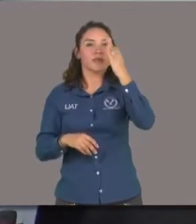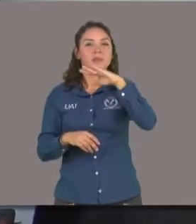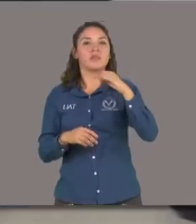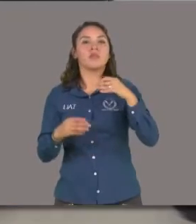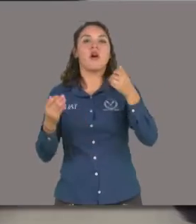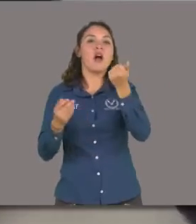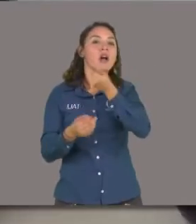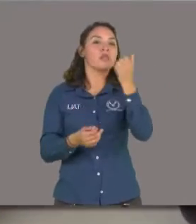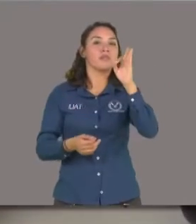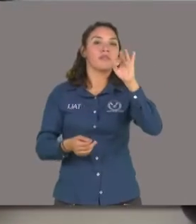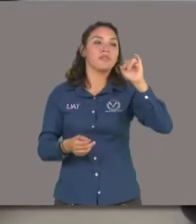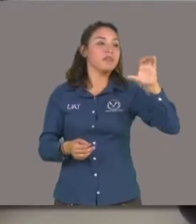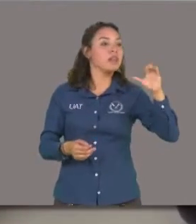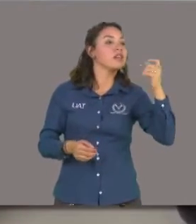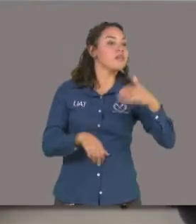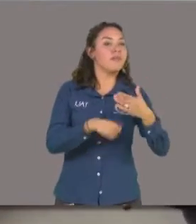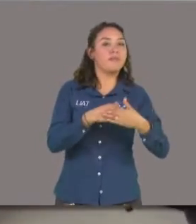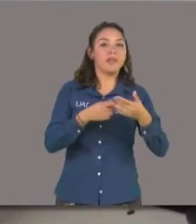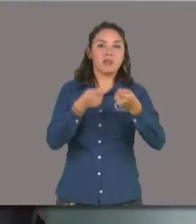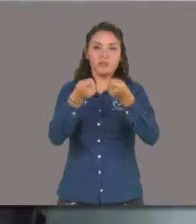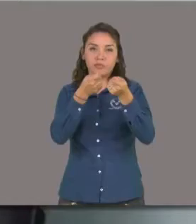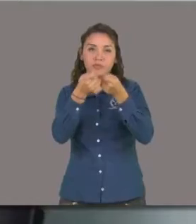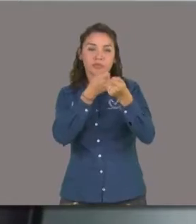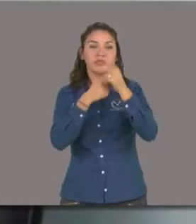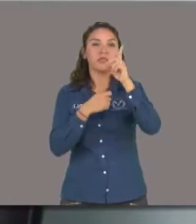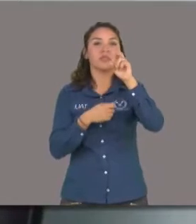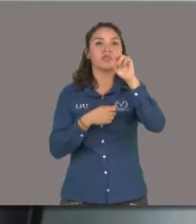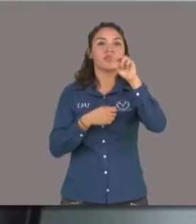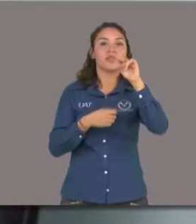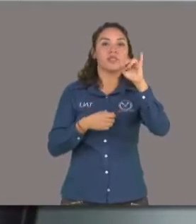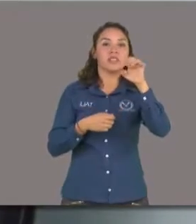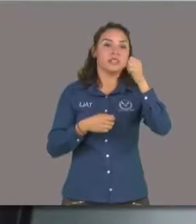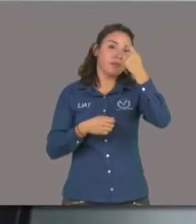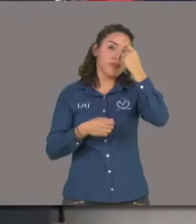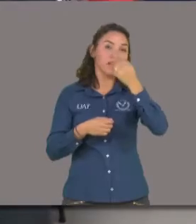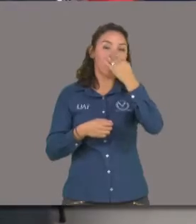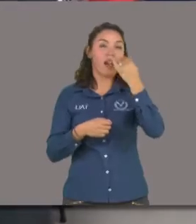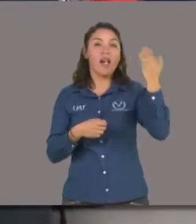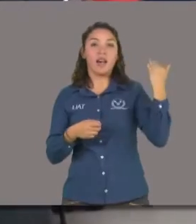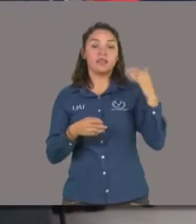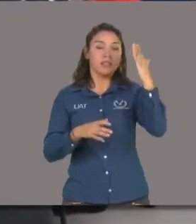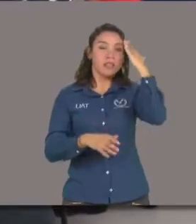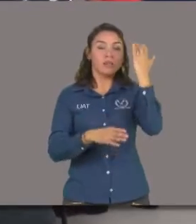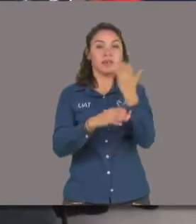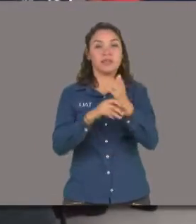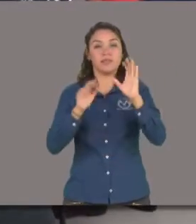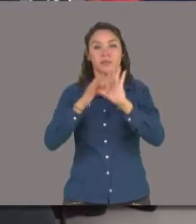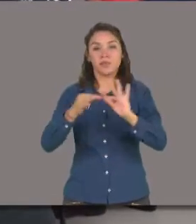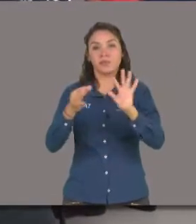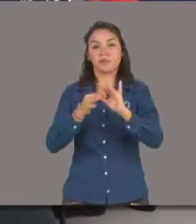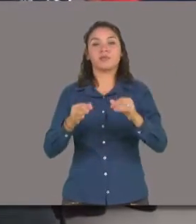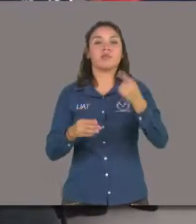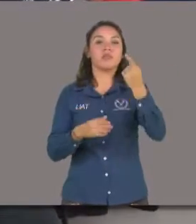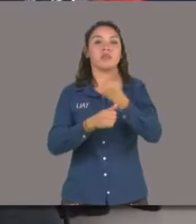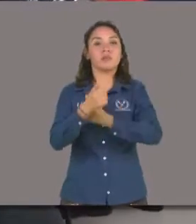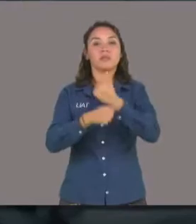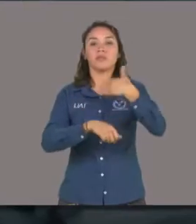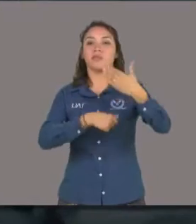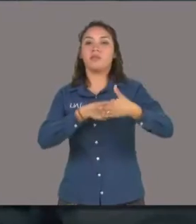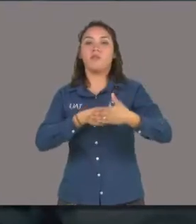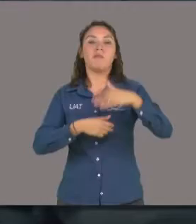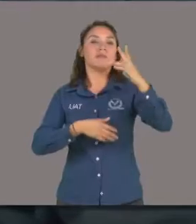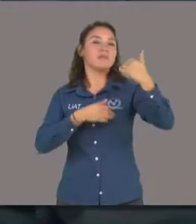los alumnos de la FIC incursionarían en el manejo de drones y en rescate. Desde luego con una capacitación acorde al nivel que se maneja en este tipo de